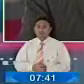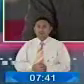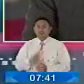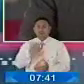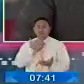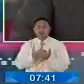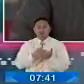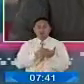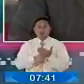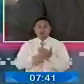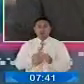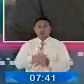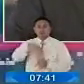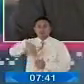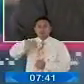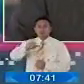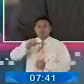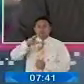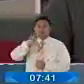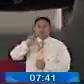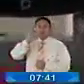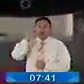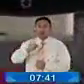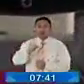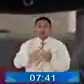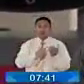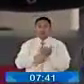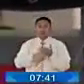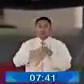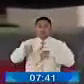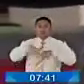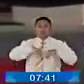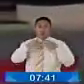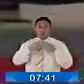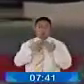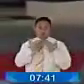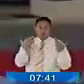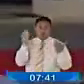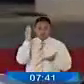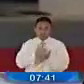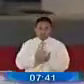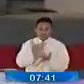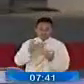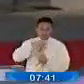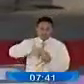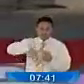Gracias al ministro José Gabriel Martínez, ministro de Transporte y Obras Públicas. Aquí hacemos una pausa, nosotros ya venimos con más.